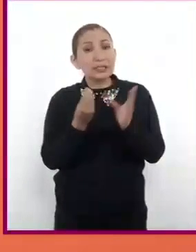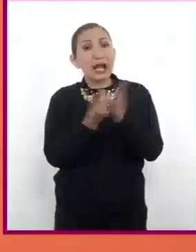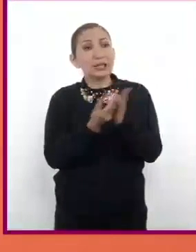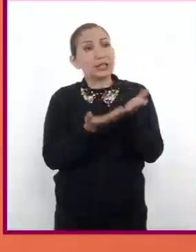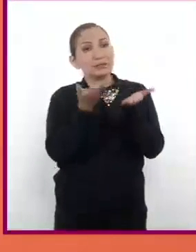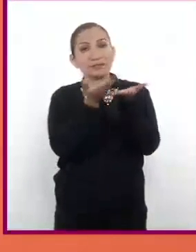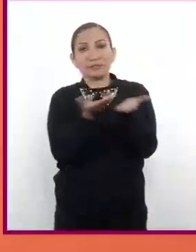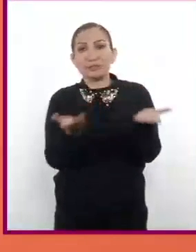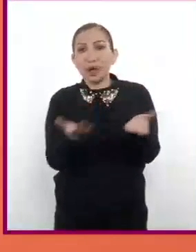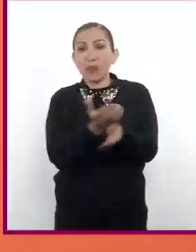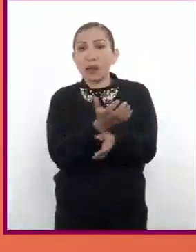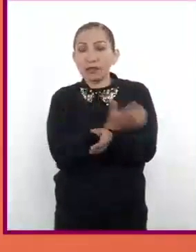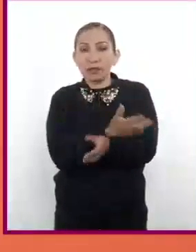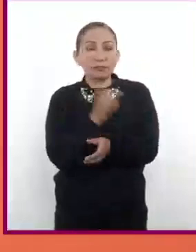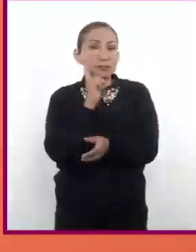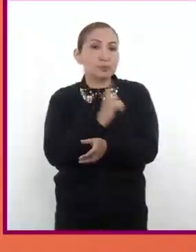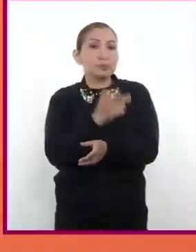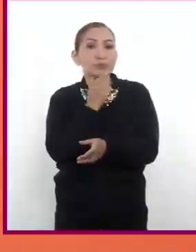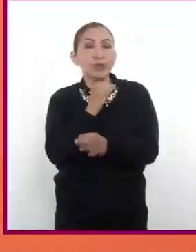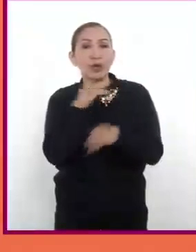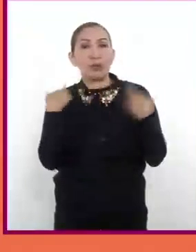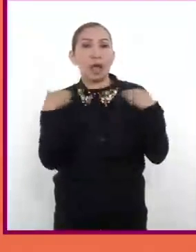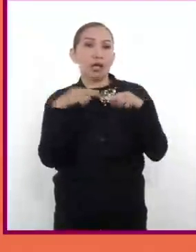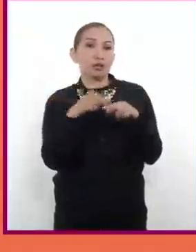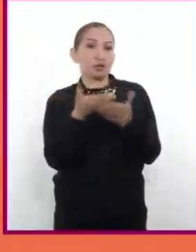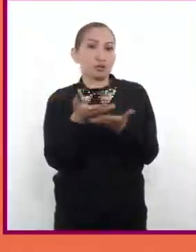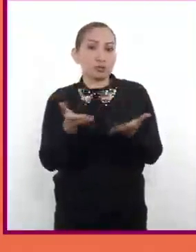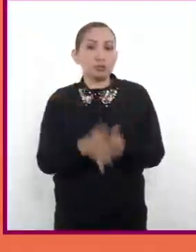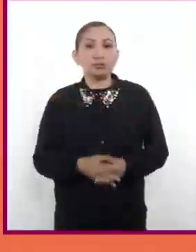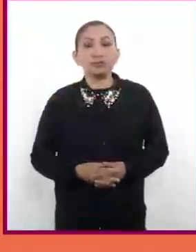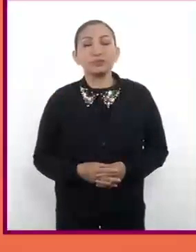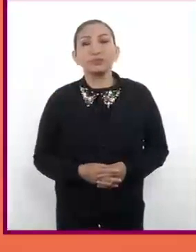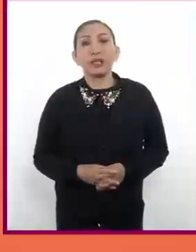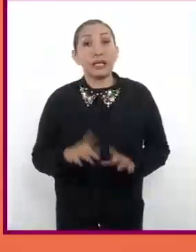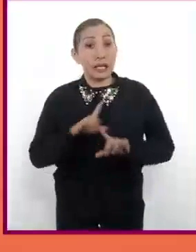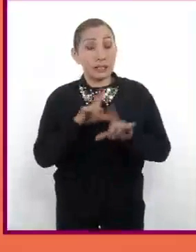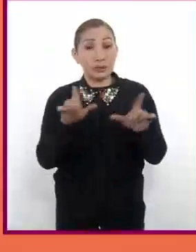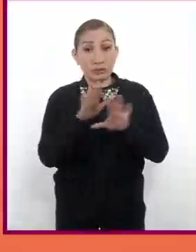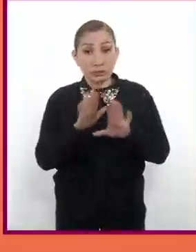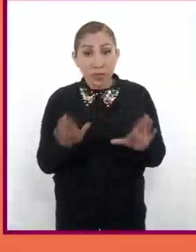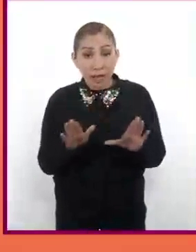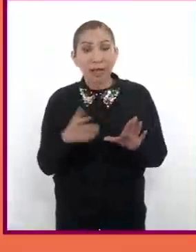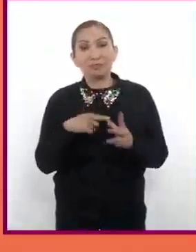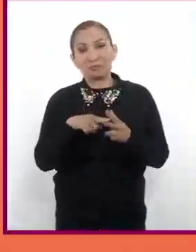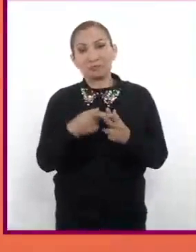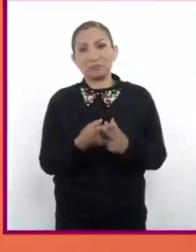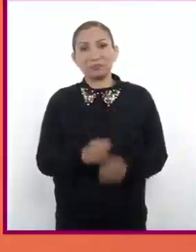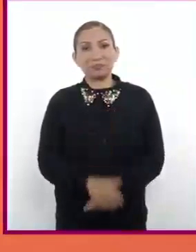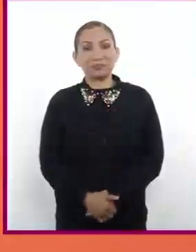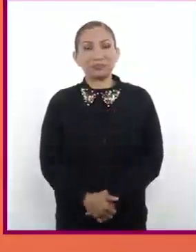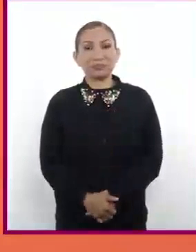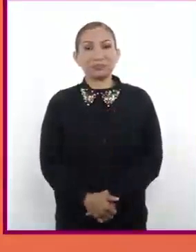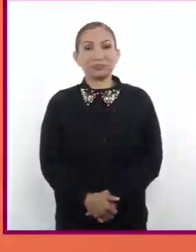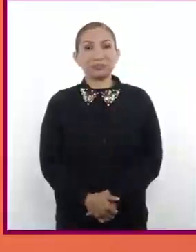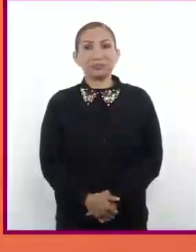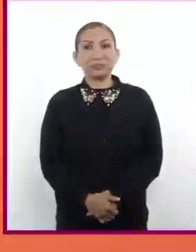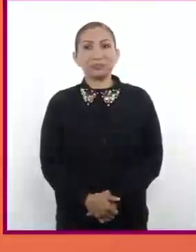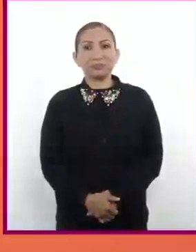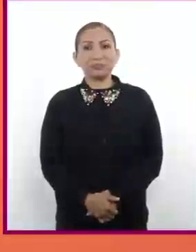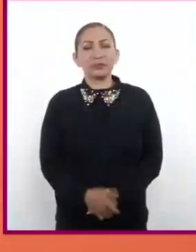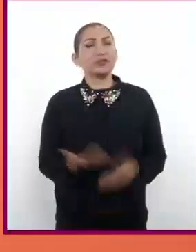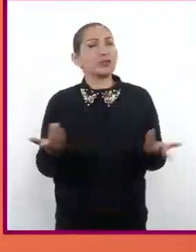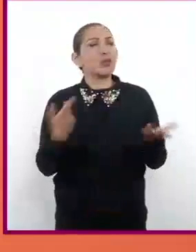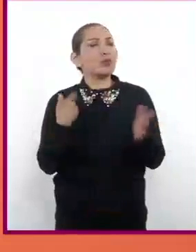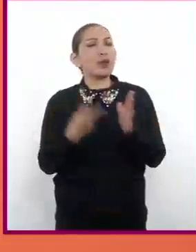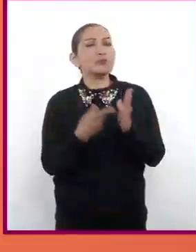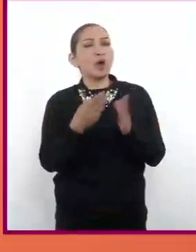a sus compañeras, compañeros y docentes. Pues si ya están listas y listos, comencemos. ¿Con qué